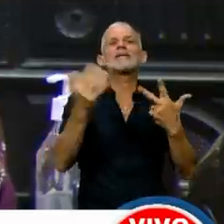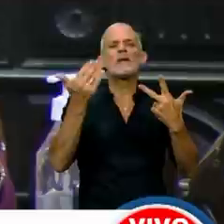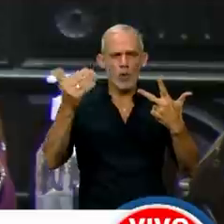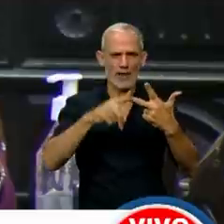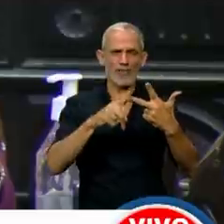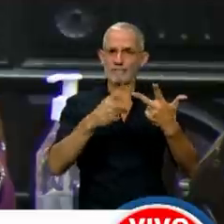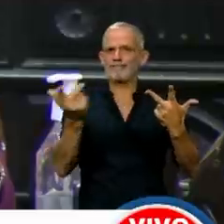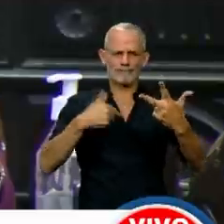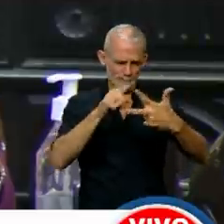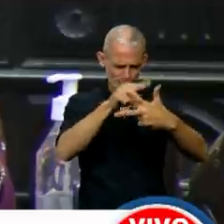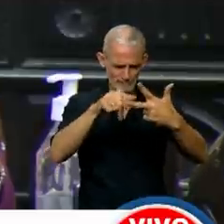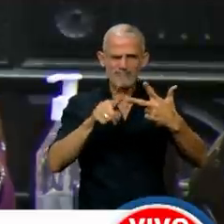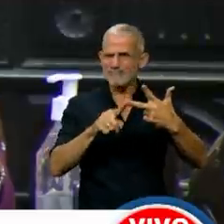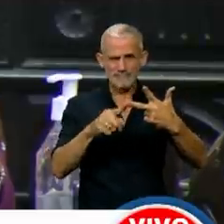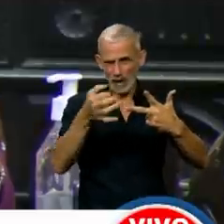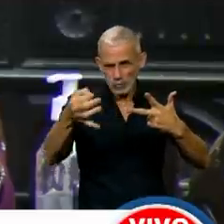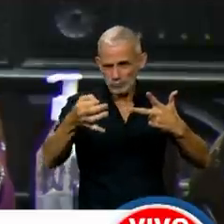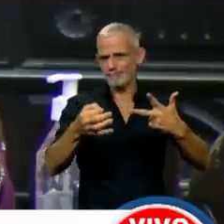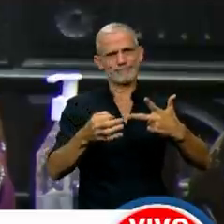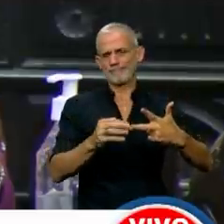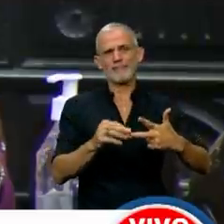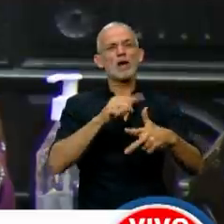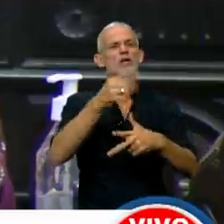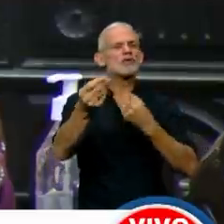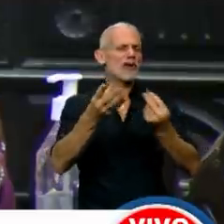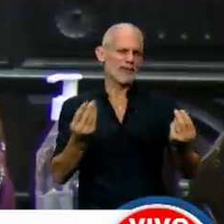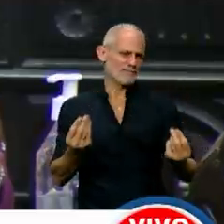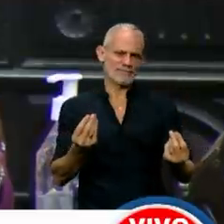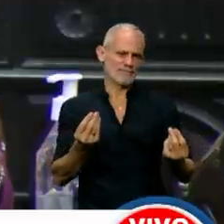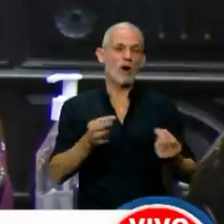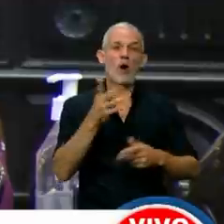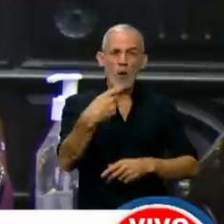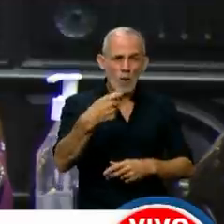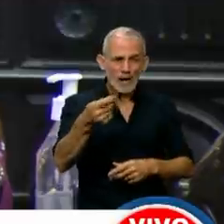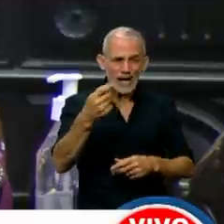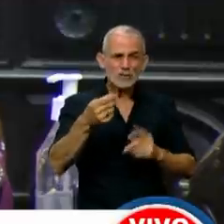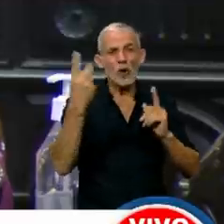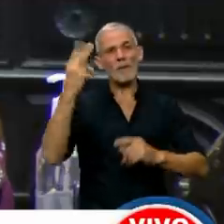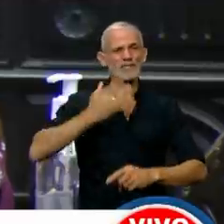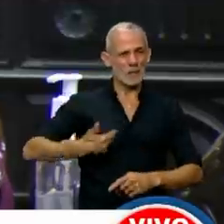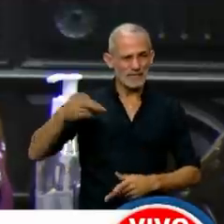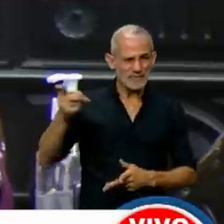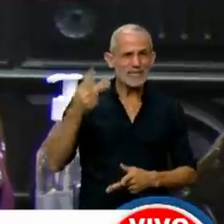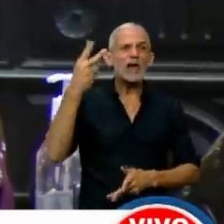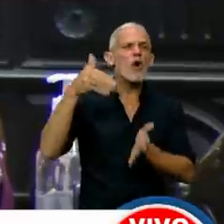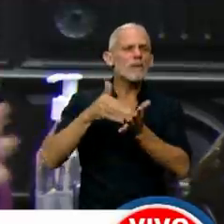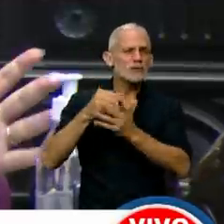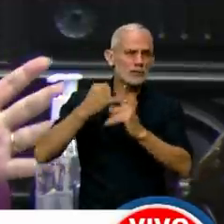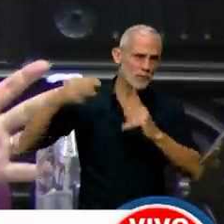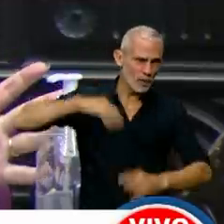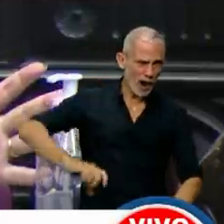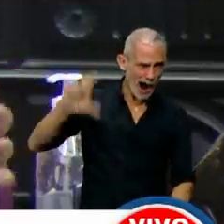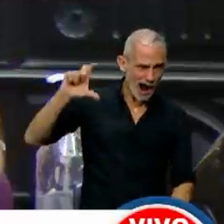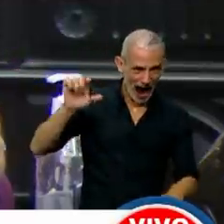bueno yo le diría que no es tan así solidaridad con la jubilación de la vicepresidenta de dos millones y medio